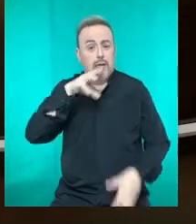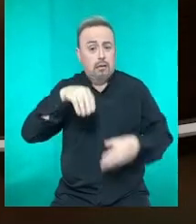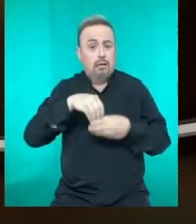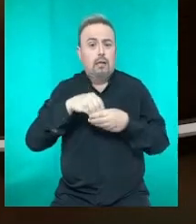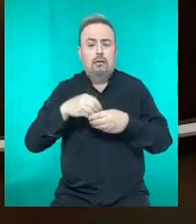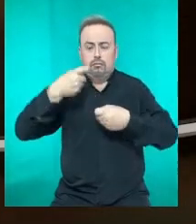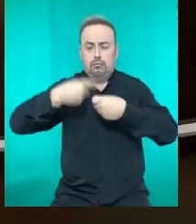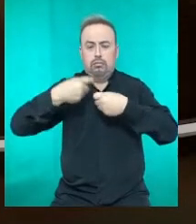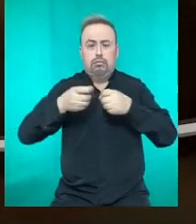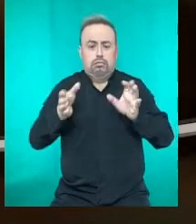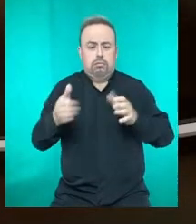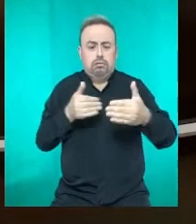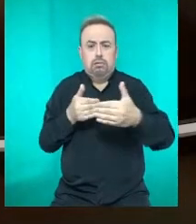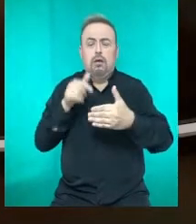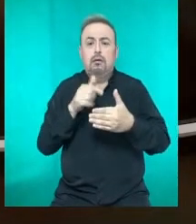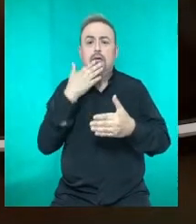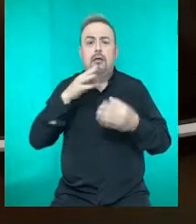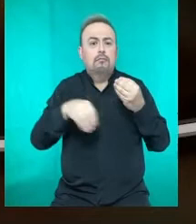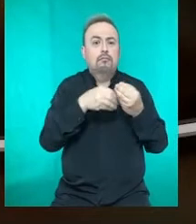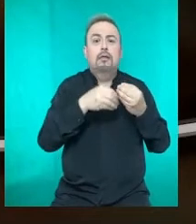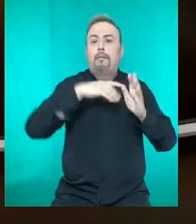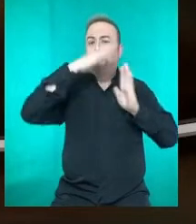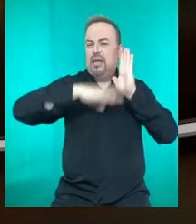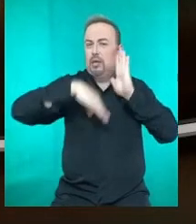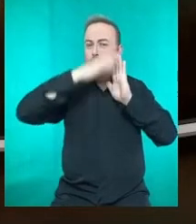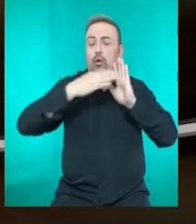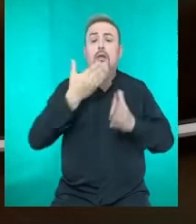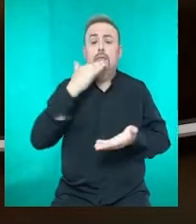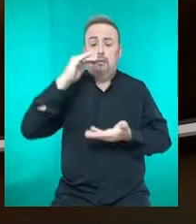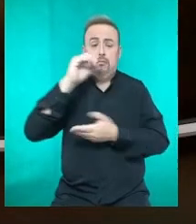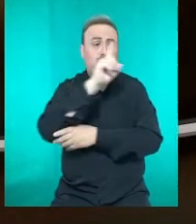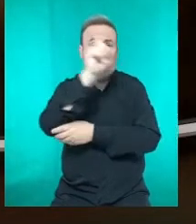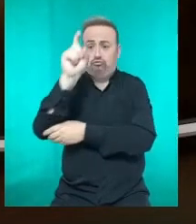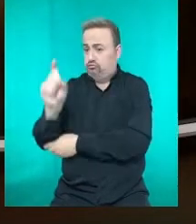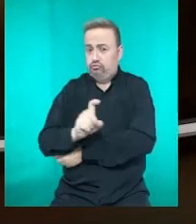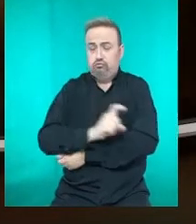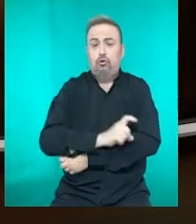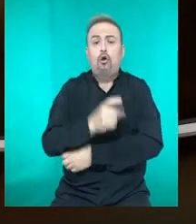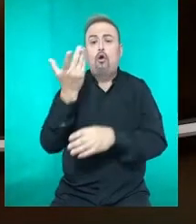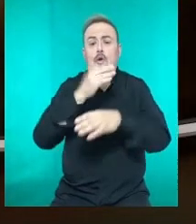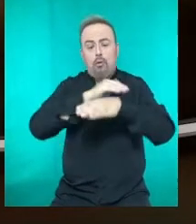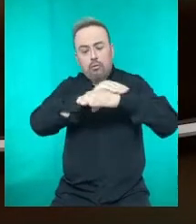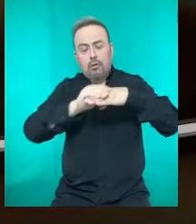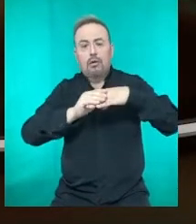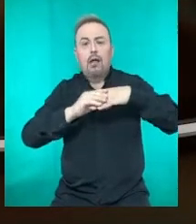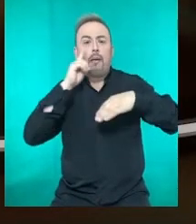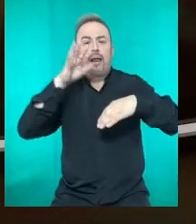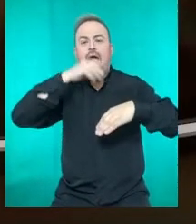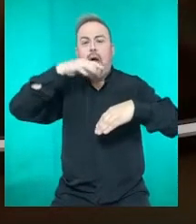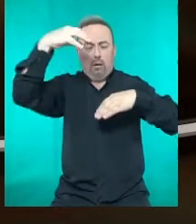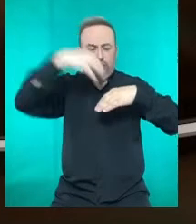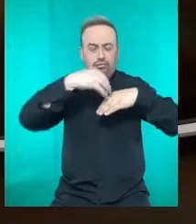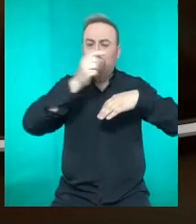concreto, se piensa también incluirlas en pinturas, como aerosol, como una capa impermeabilizante, por ejemplo, adosadas a